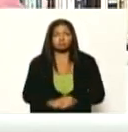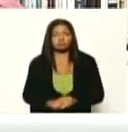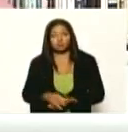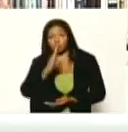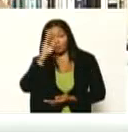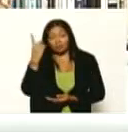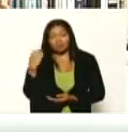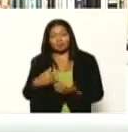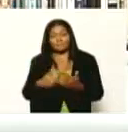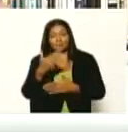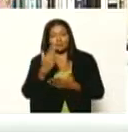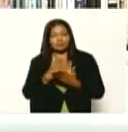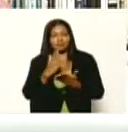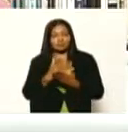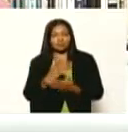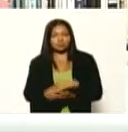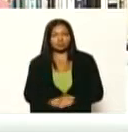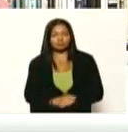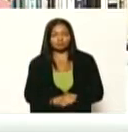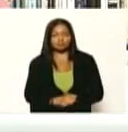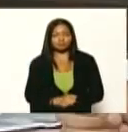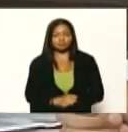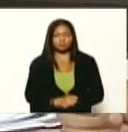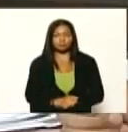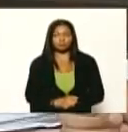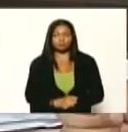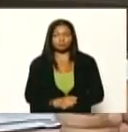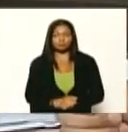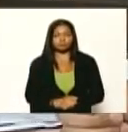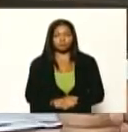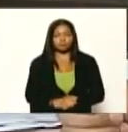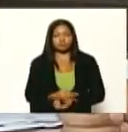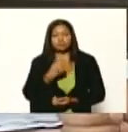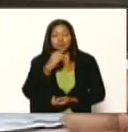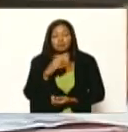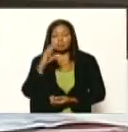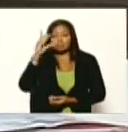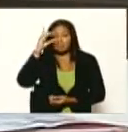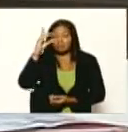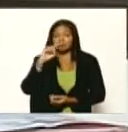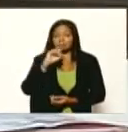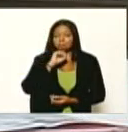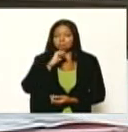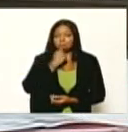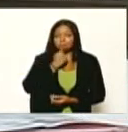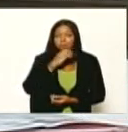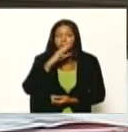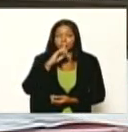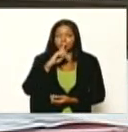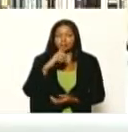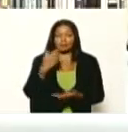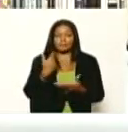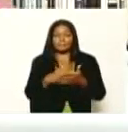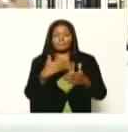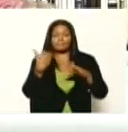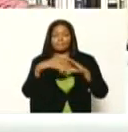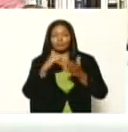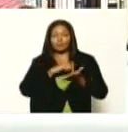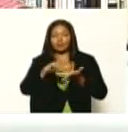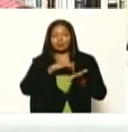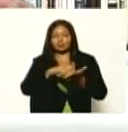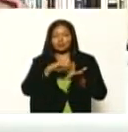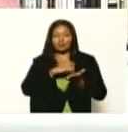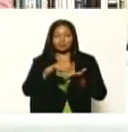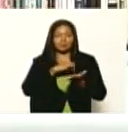algo más. ¿Qué dice Diosdado? Él sí está calladita, está ahí respondiendo. Mensaje en WhatsApp.